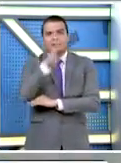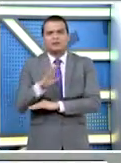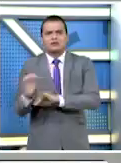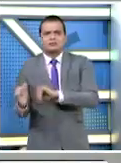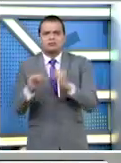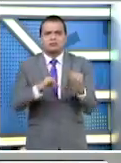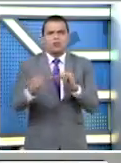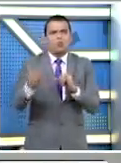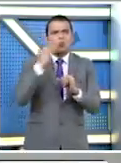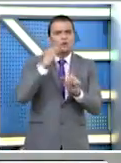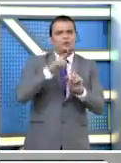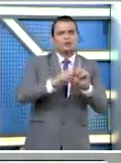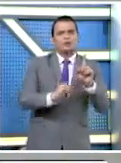octubre o noviembre